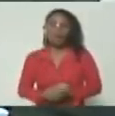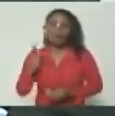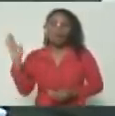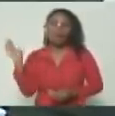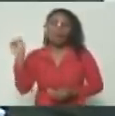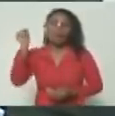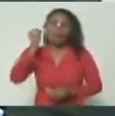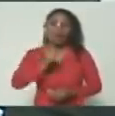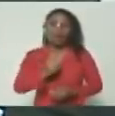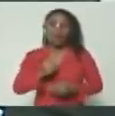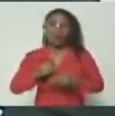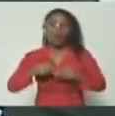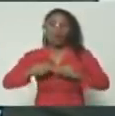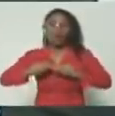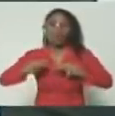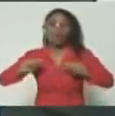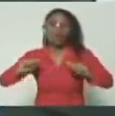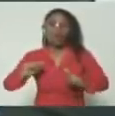traerla por tierra.